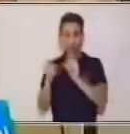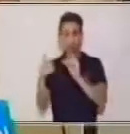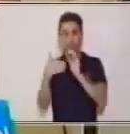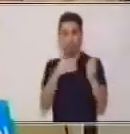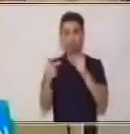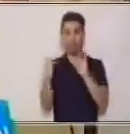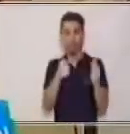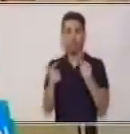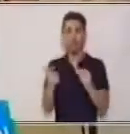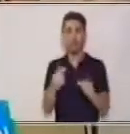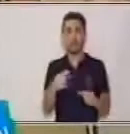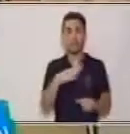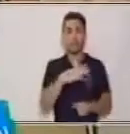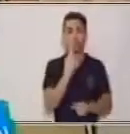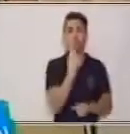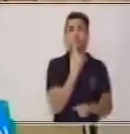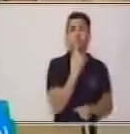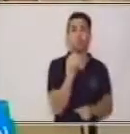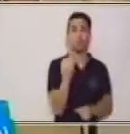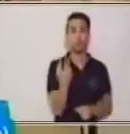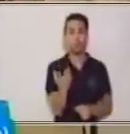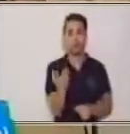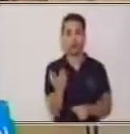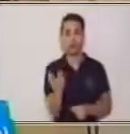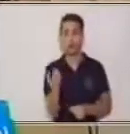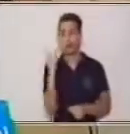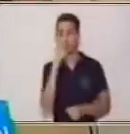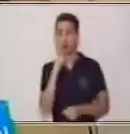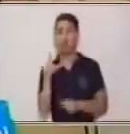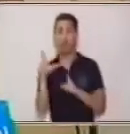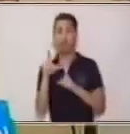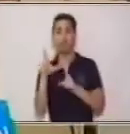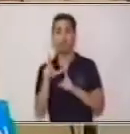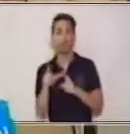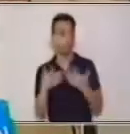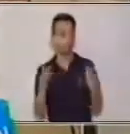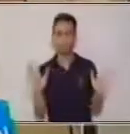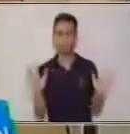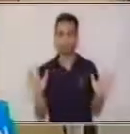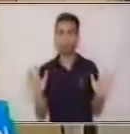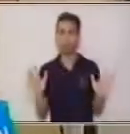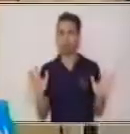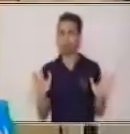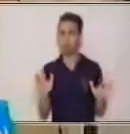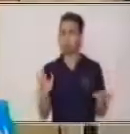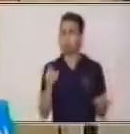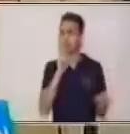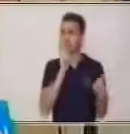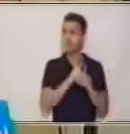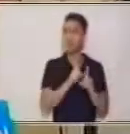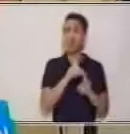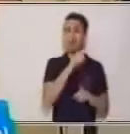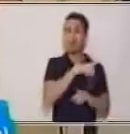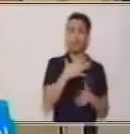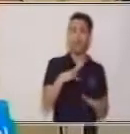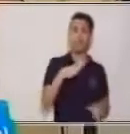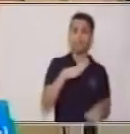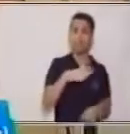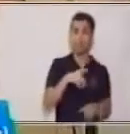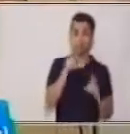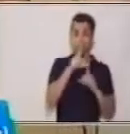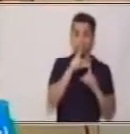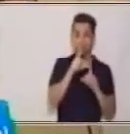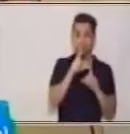que tengamos solamente un número sin una literal. Y tampoco afecta en nada que ya tengamos un